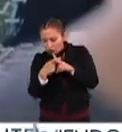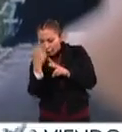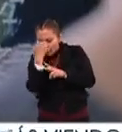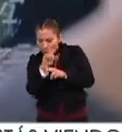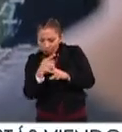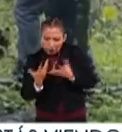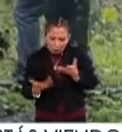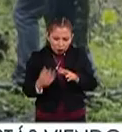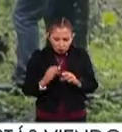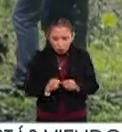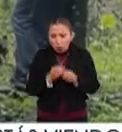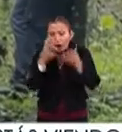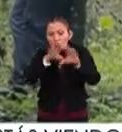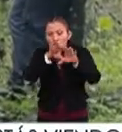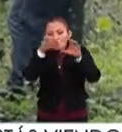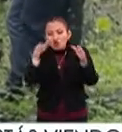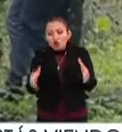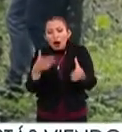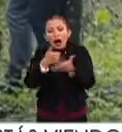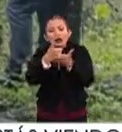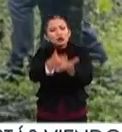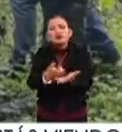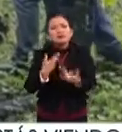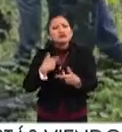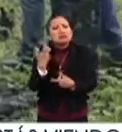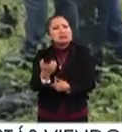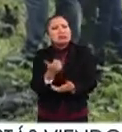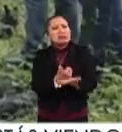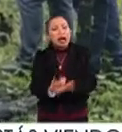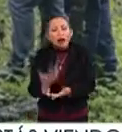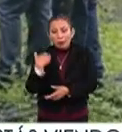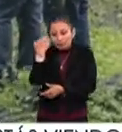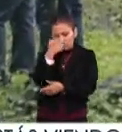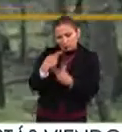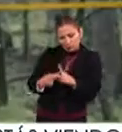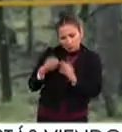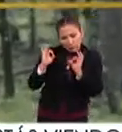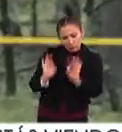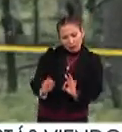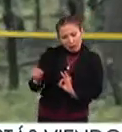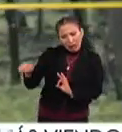para el cálculo de volúmenes. ¿En qué le ayuda a la gente esto? En calcular